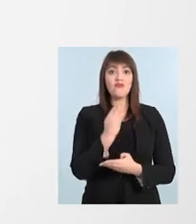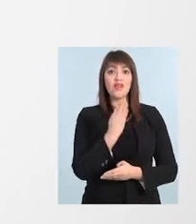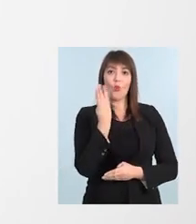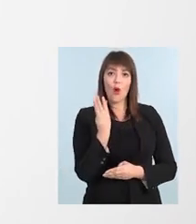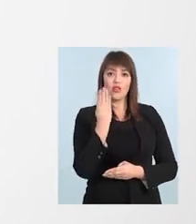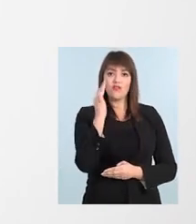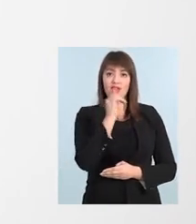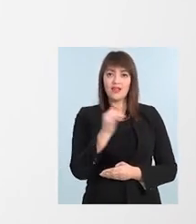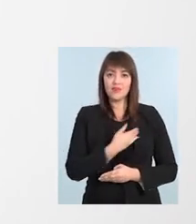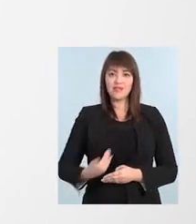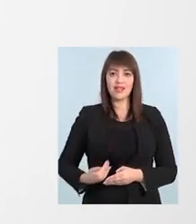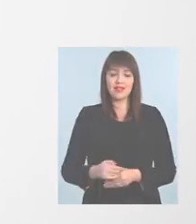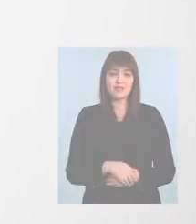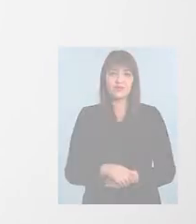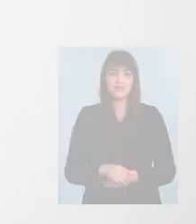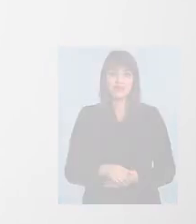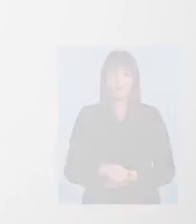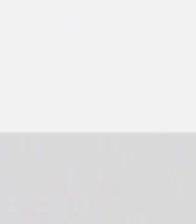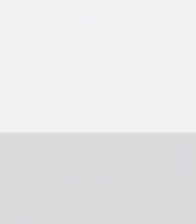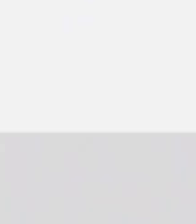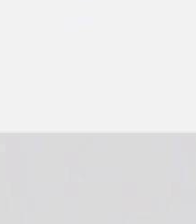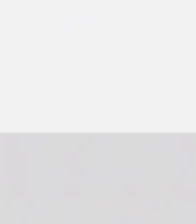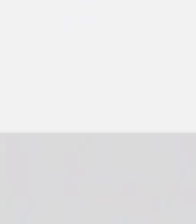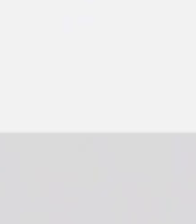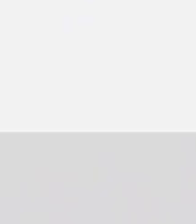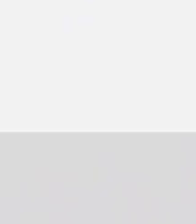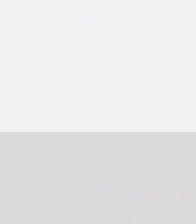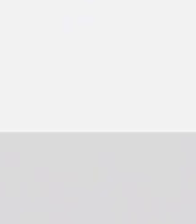Vota de 4, Beatriz Presidenta.